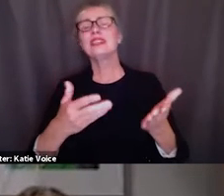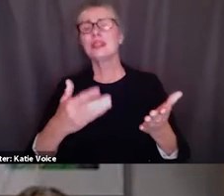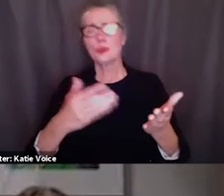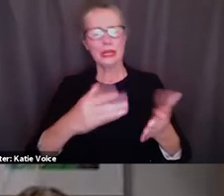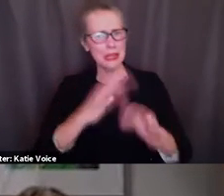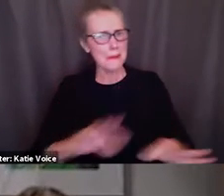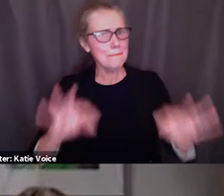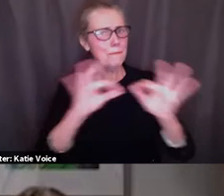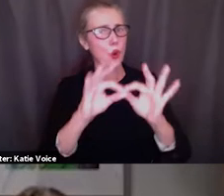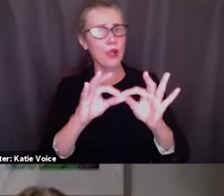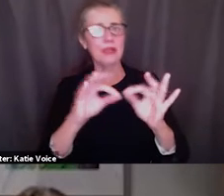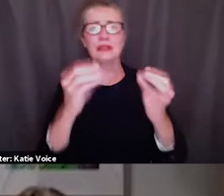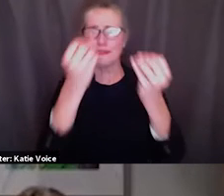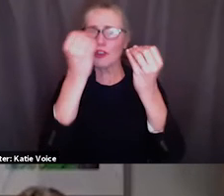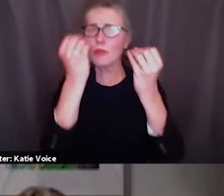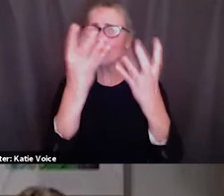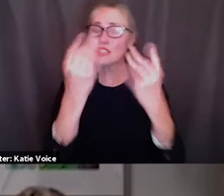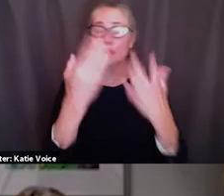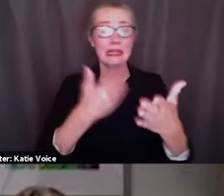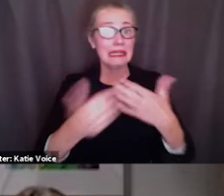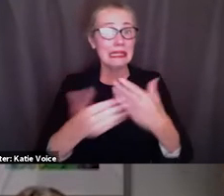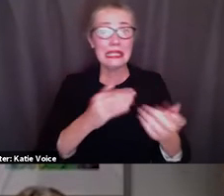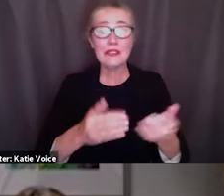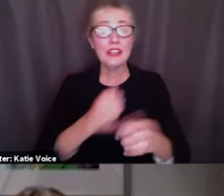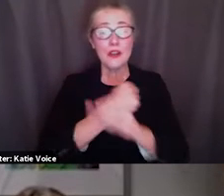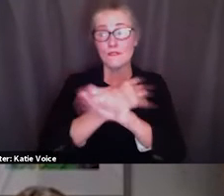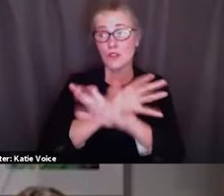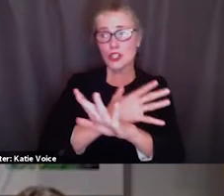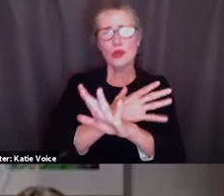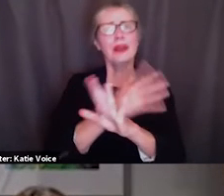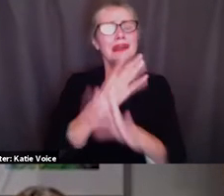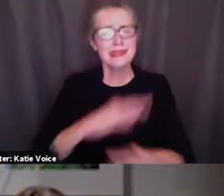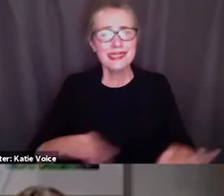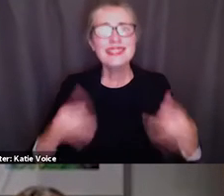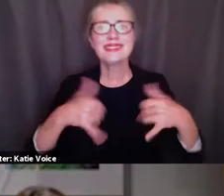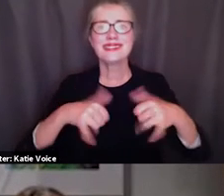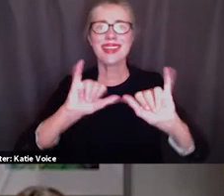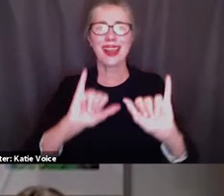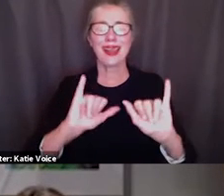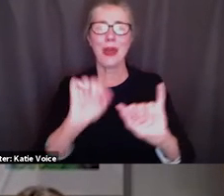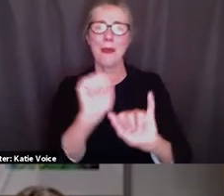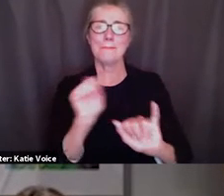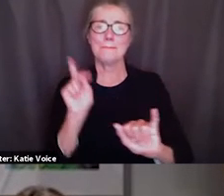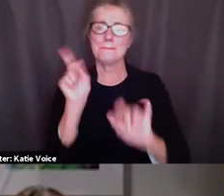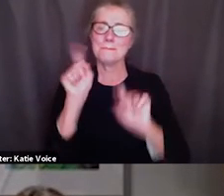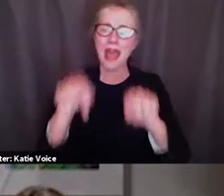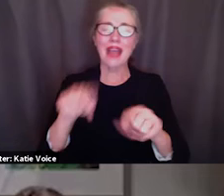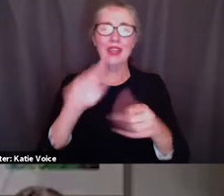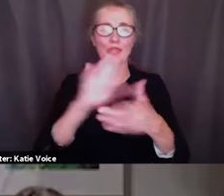inclusive virtualmente las noches de regreso a clase tenemos información valiosa y relevante e